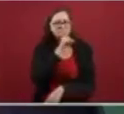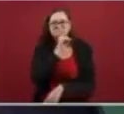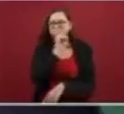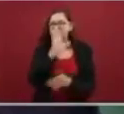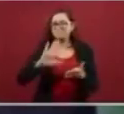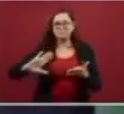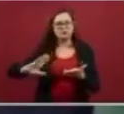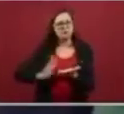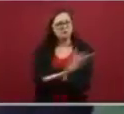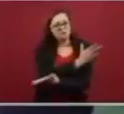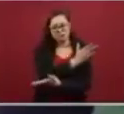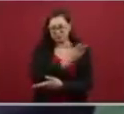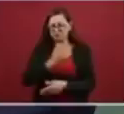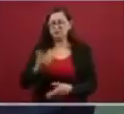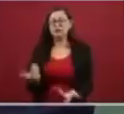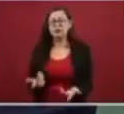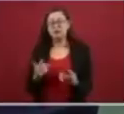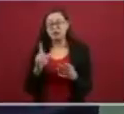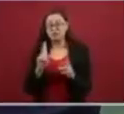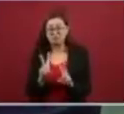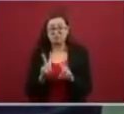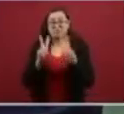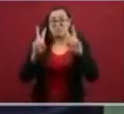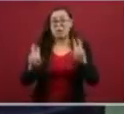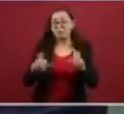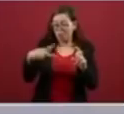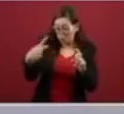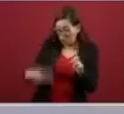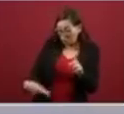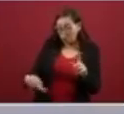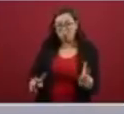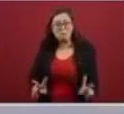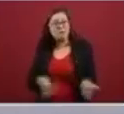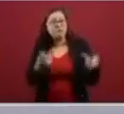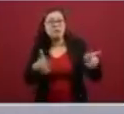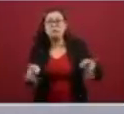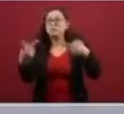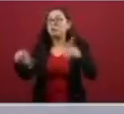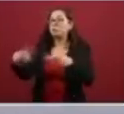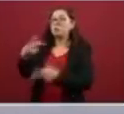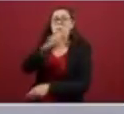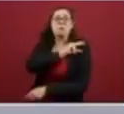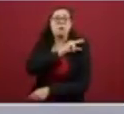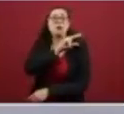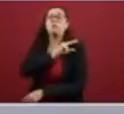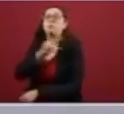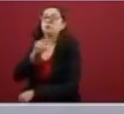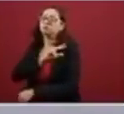privatizaciones sean la panacea. Además,